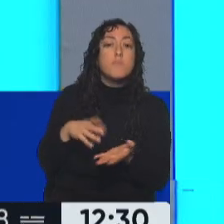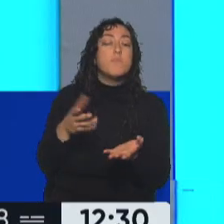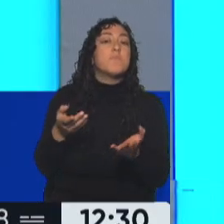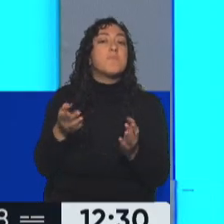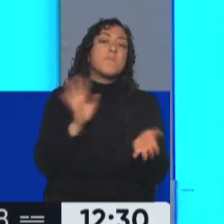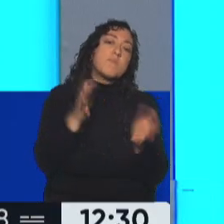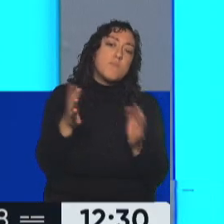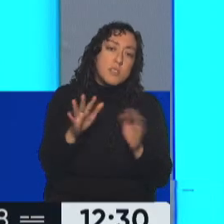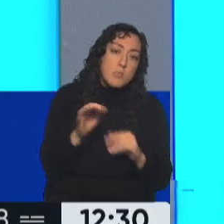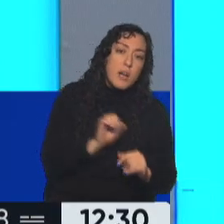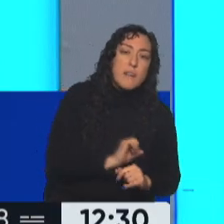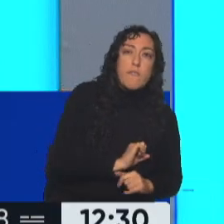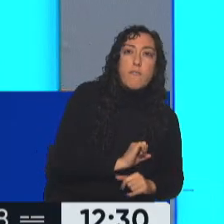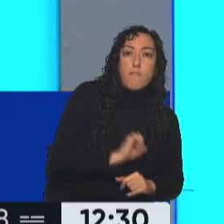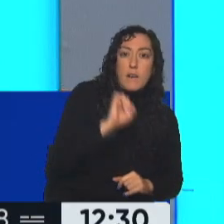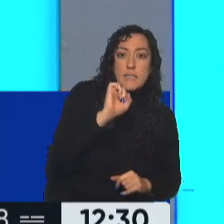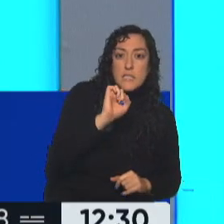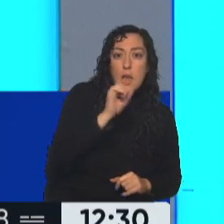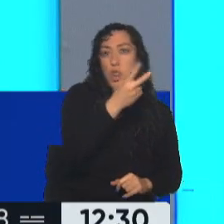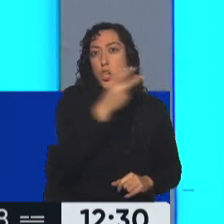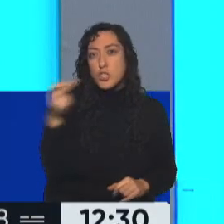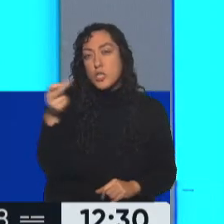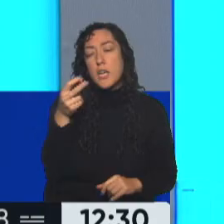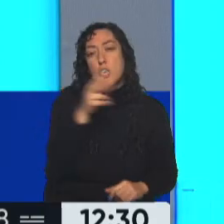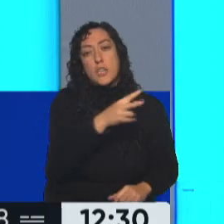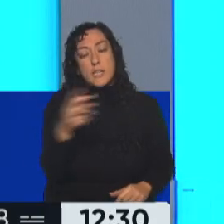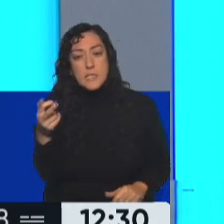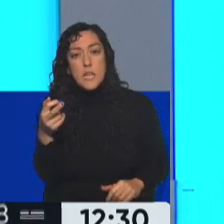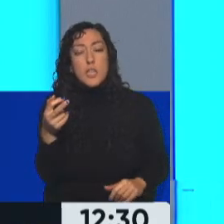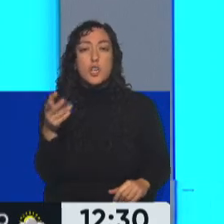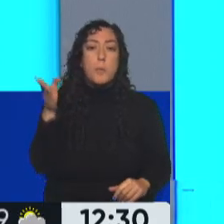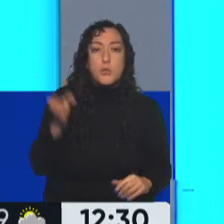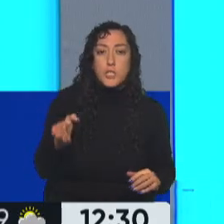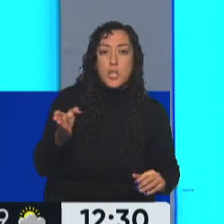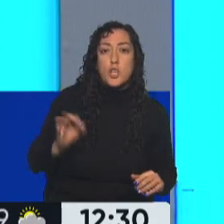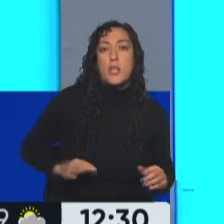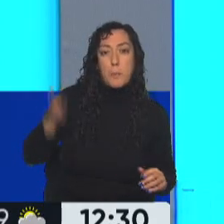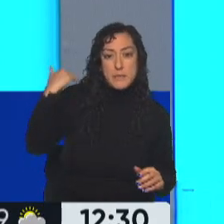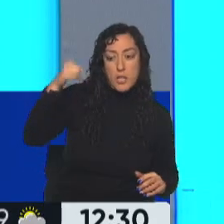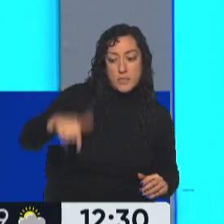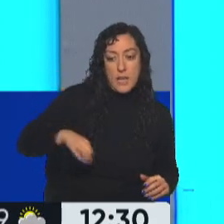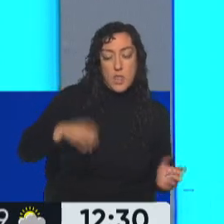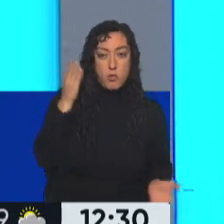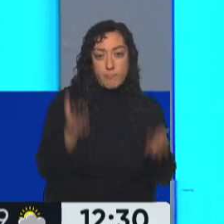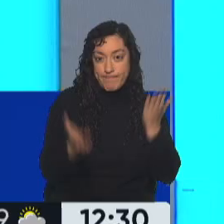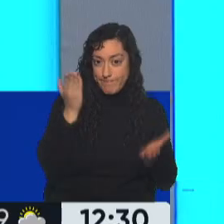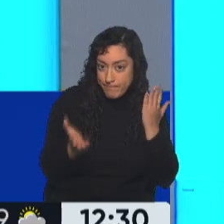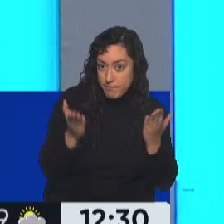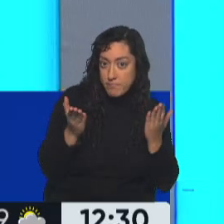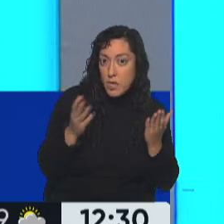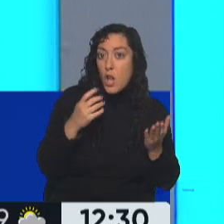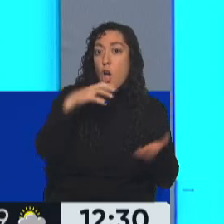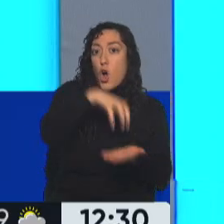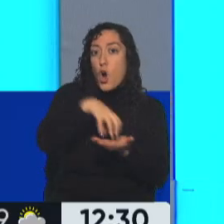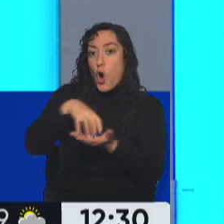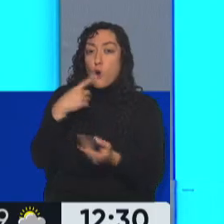para cuando la inflación voló del 200, 300% interanual, todas las consultoras empezaron a sacar un índice de alta frecuencia